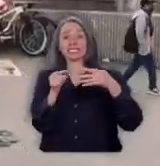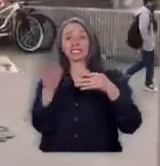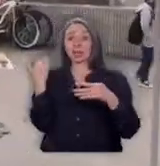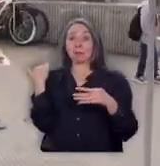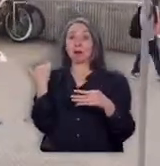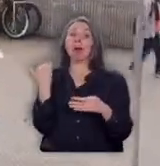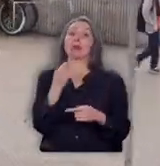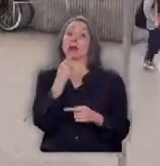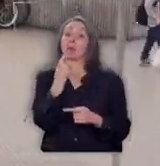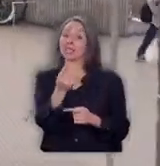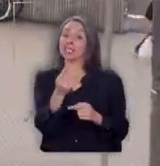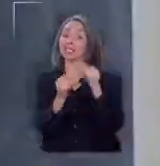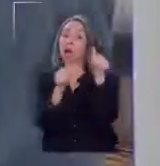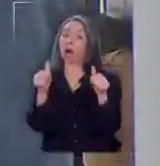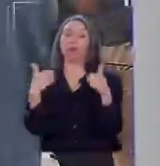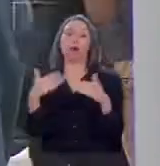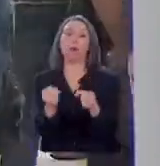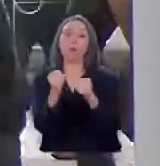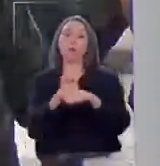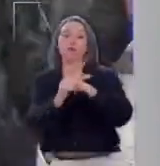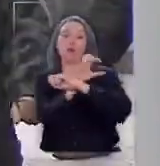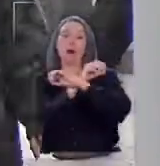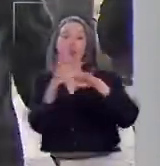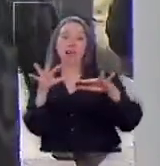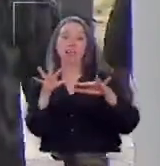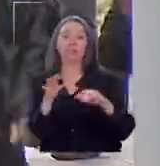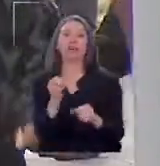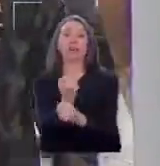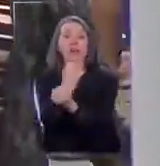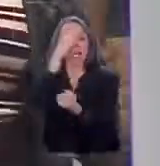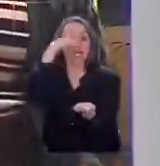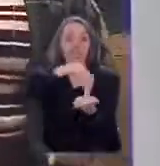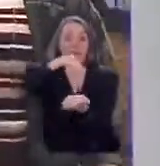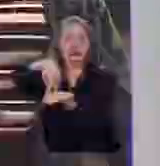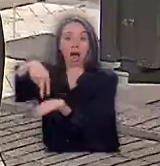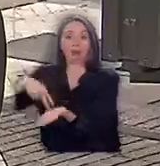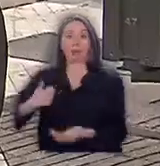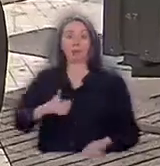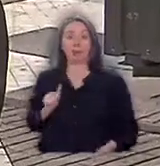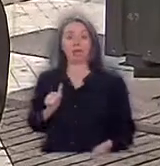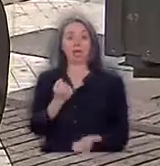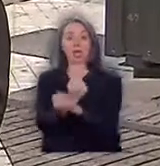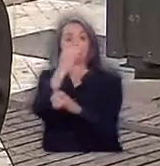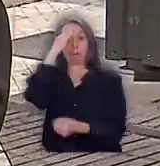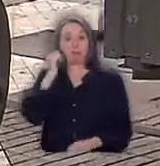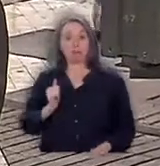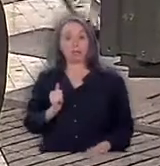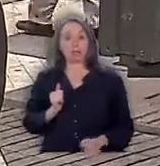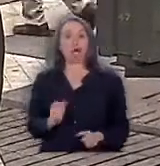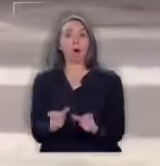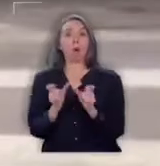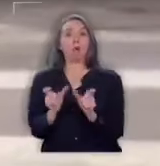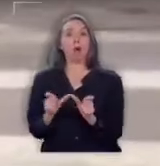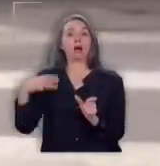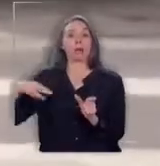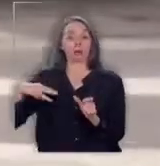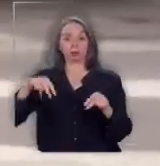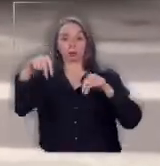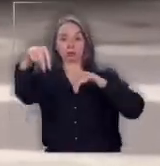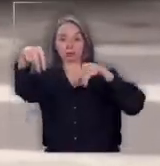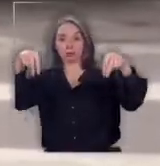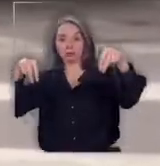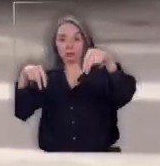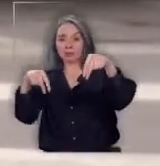como críticas arras de piso carabineros la pdi militares y guardias municipales